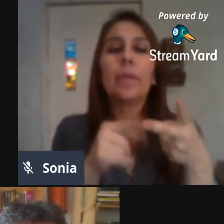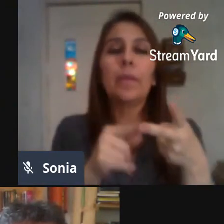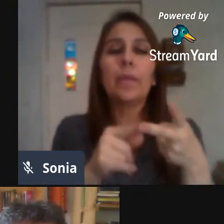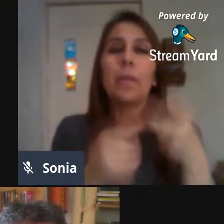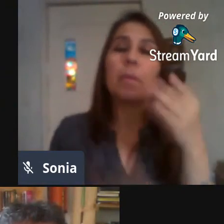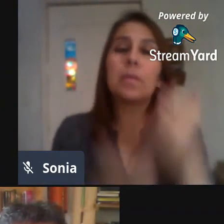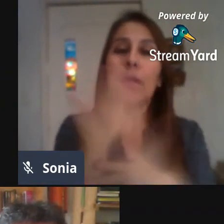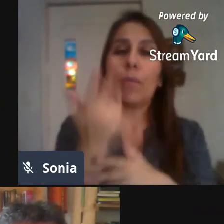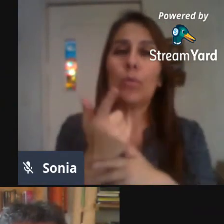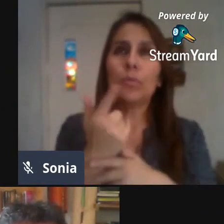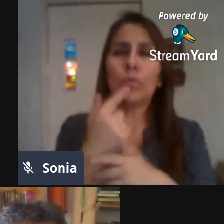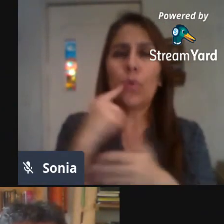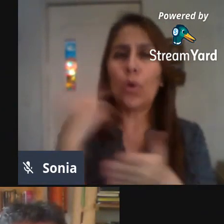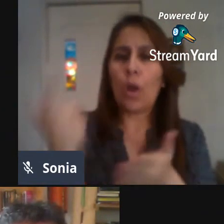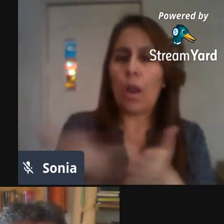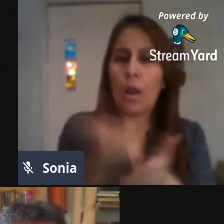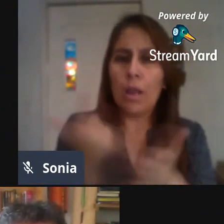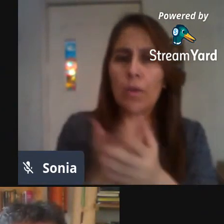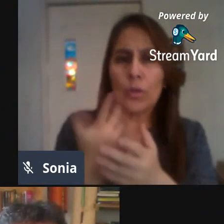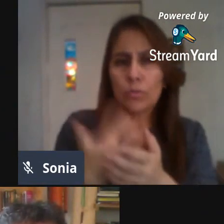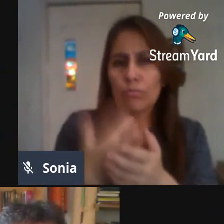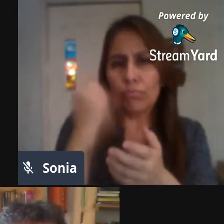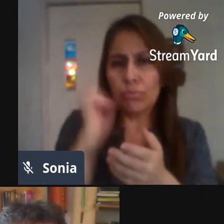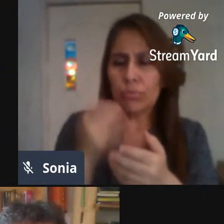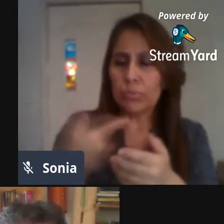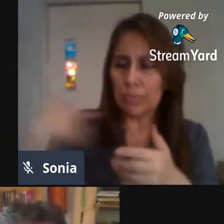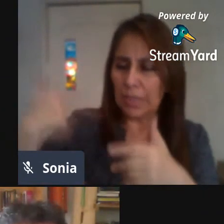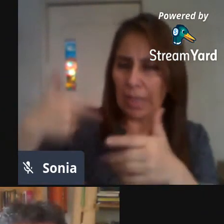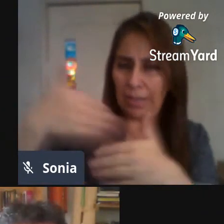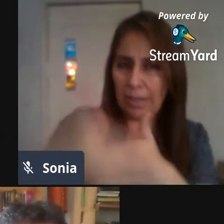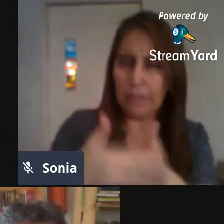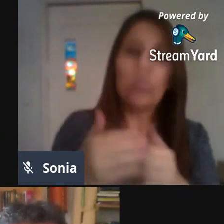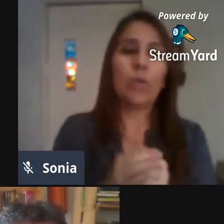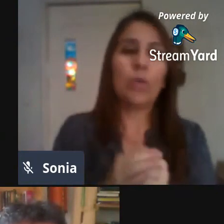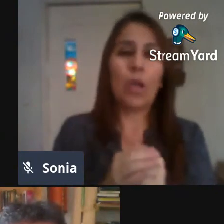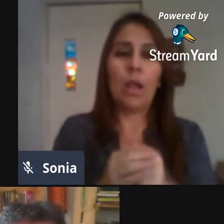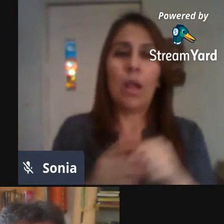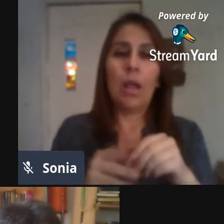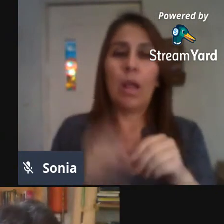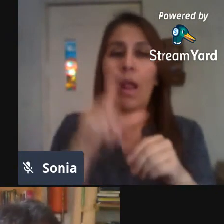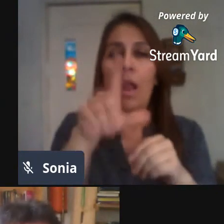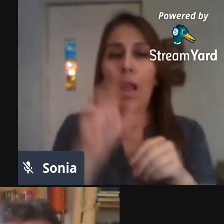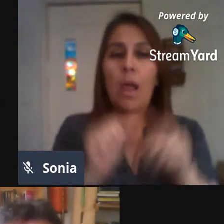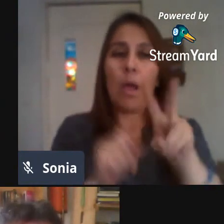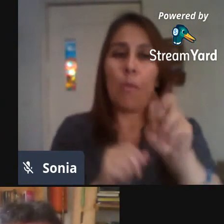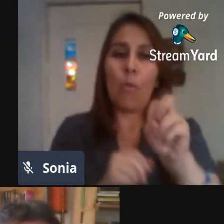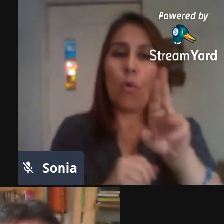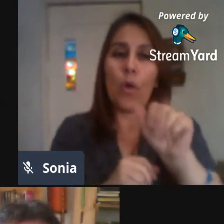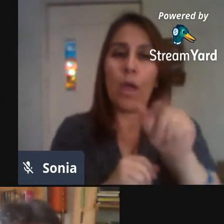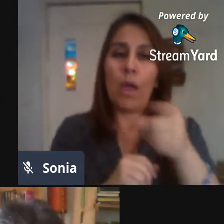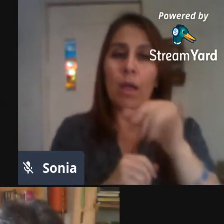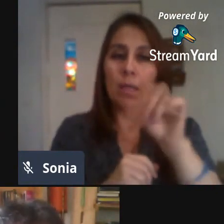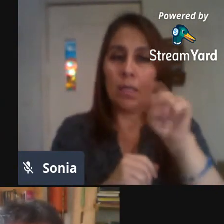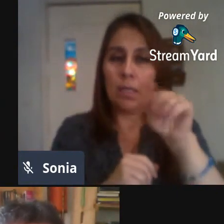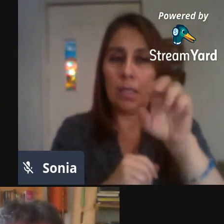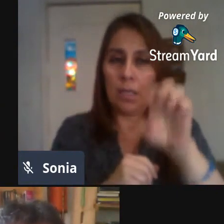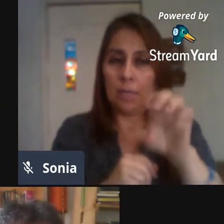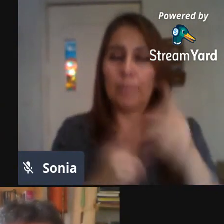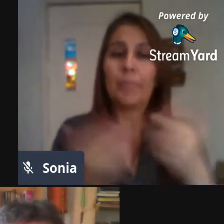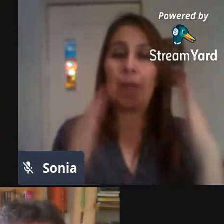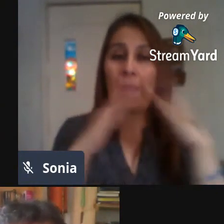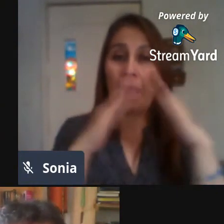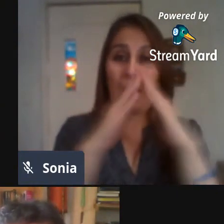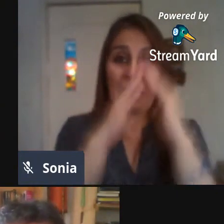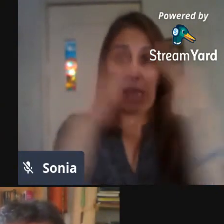leyó la vorágine se leyó una casa grande álvaro cepeda samudio que nos